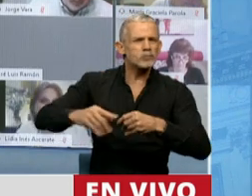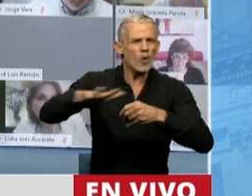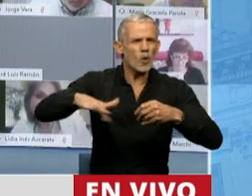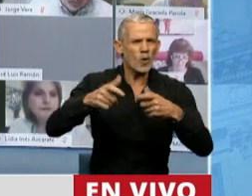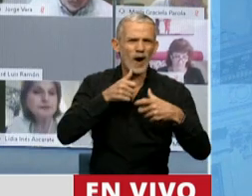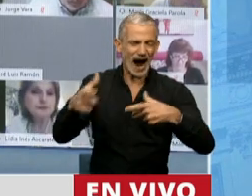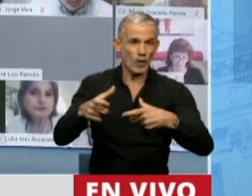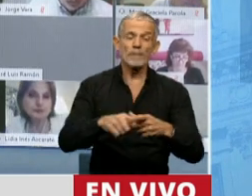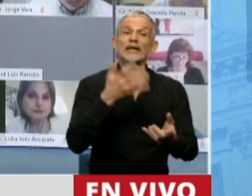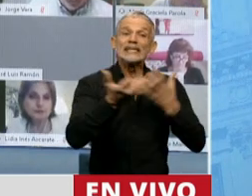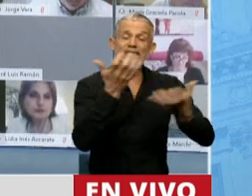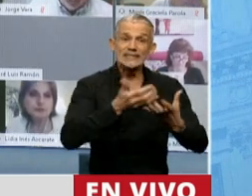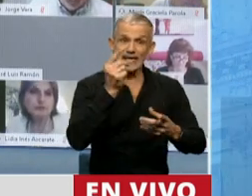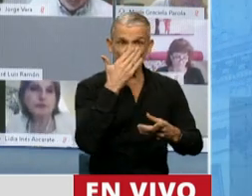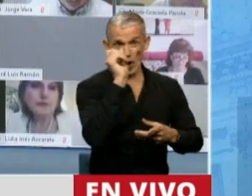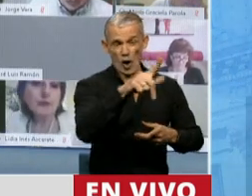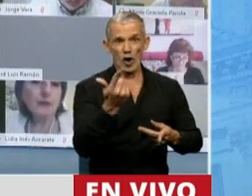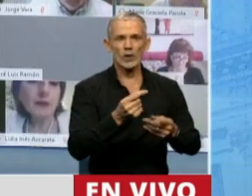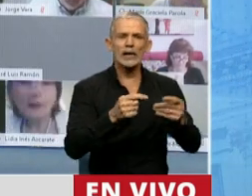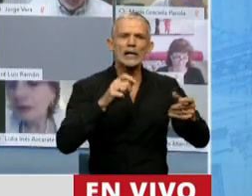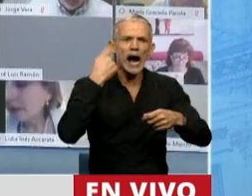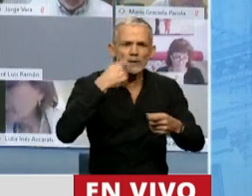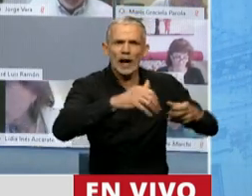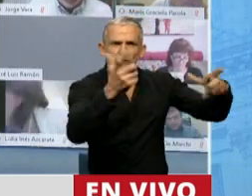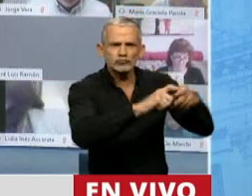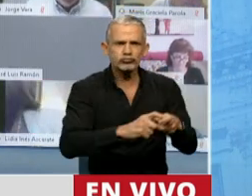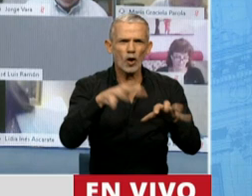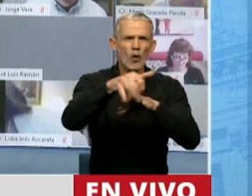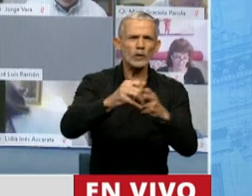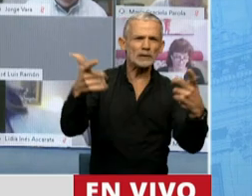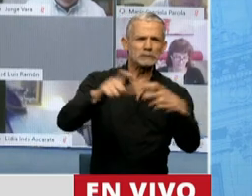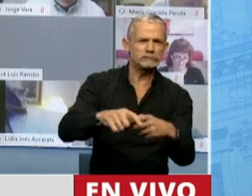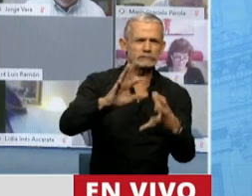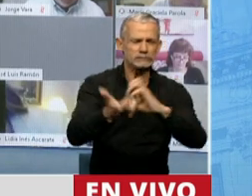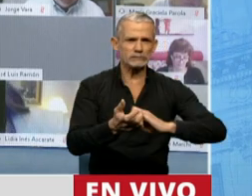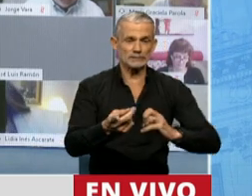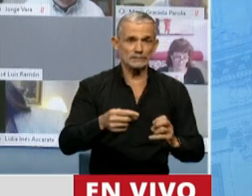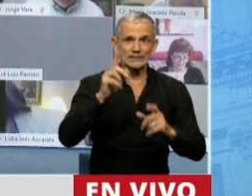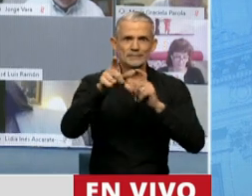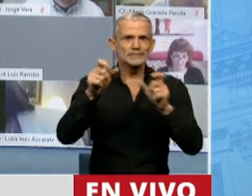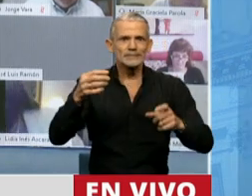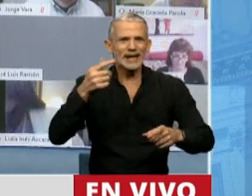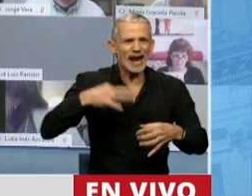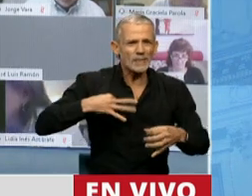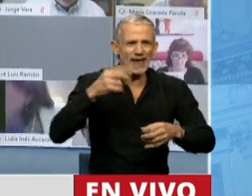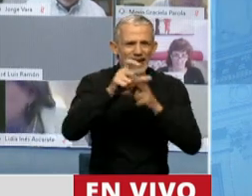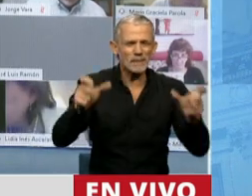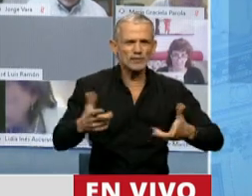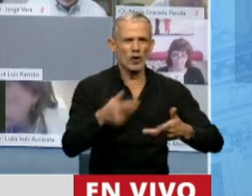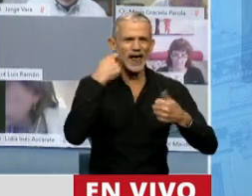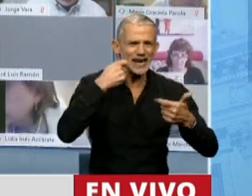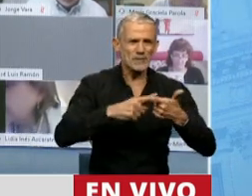incendios en Córdoba que amenazan ecosistemas que dañan cultivos que ponen en riesgo la vida de las personas de los